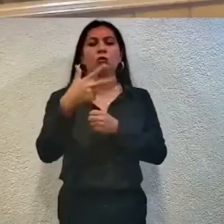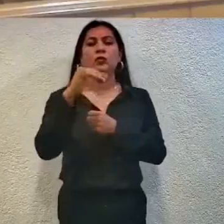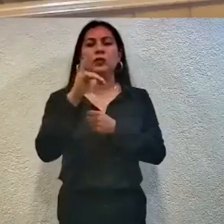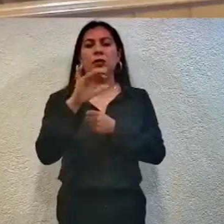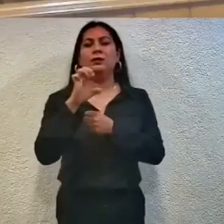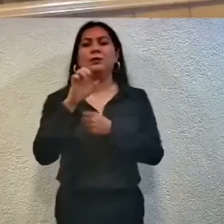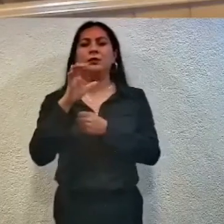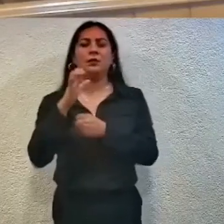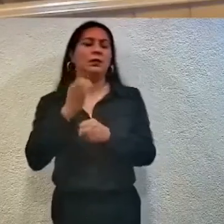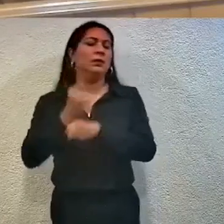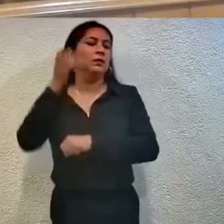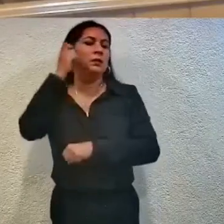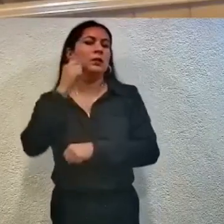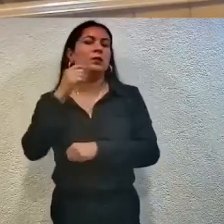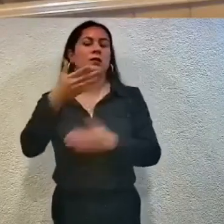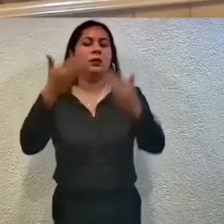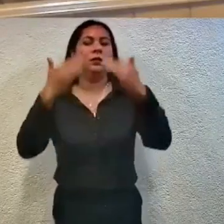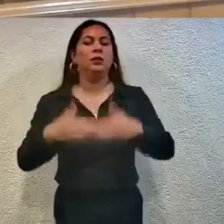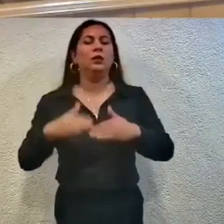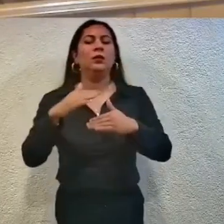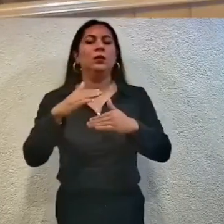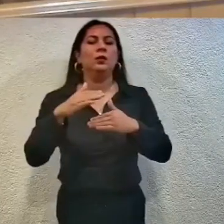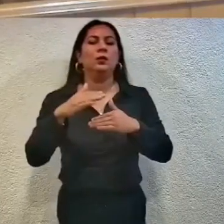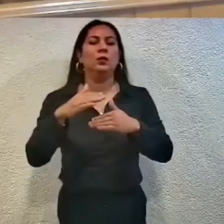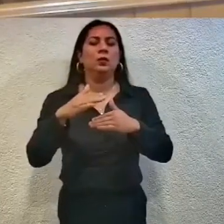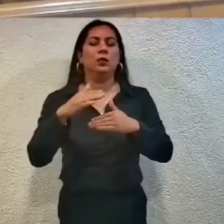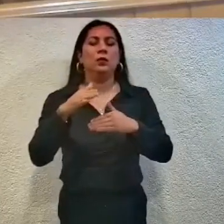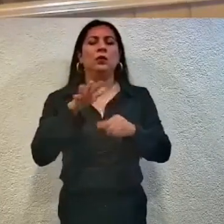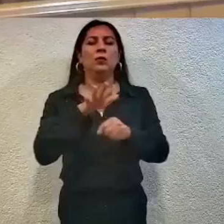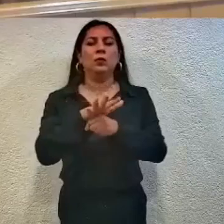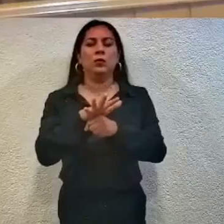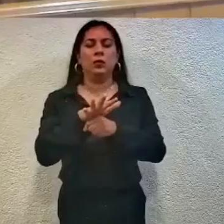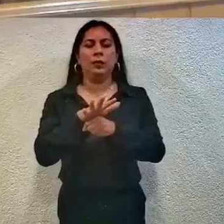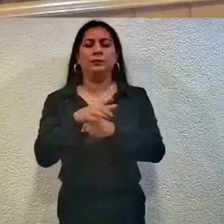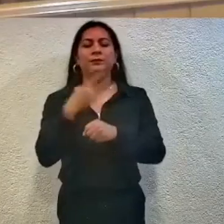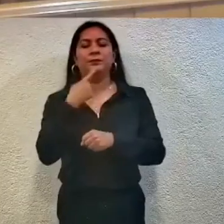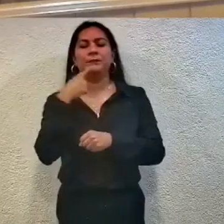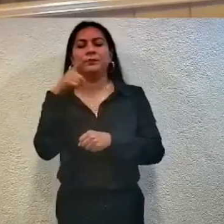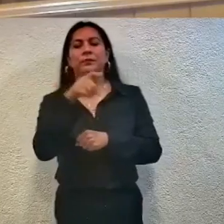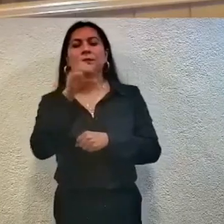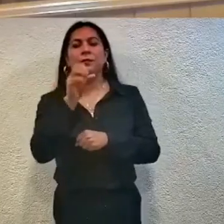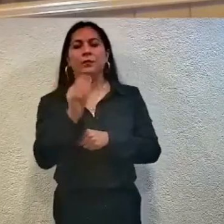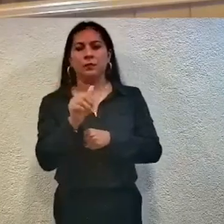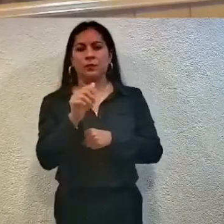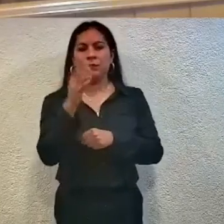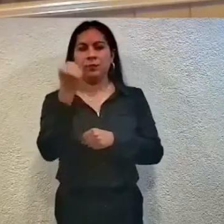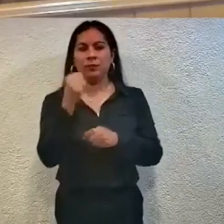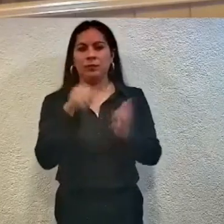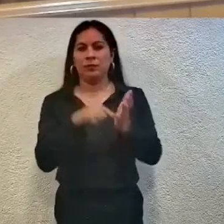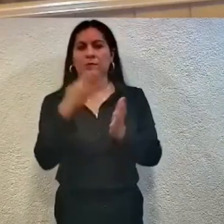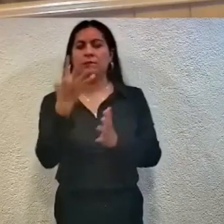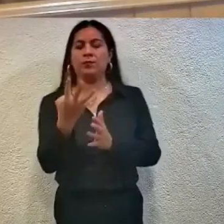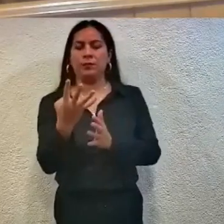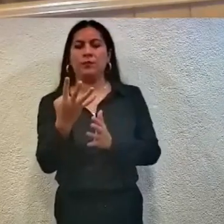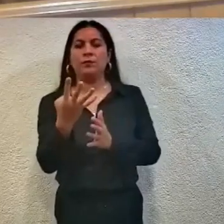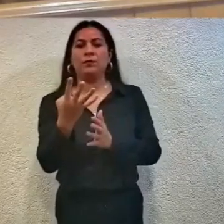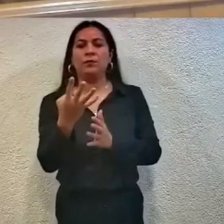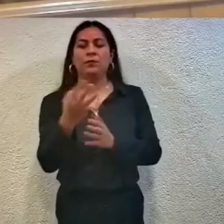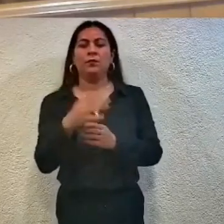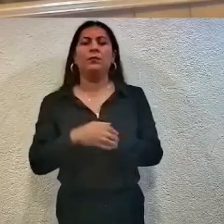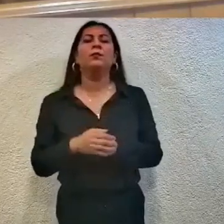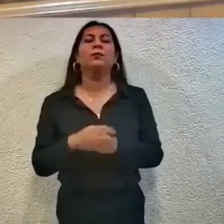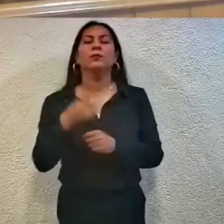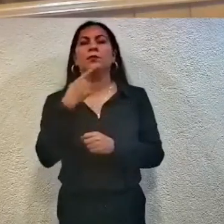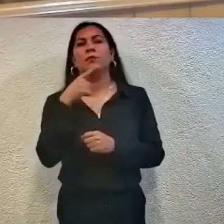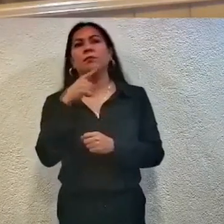IEPC. El cuarto asunto listado es el correspondiente al recurso de apelación 049-2024. La